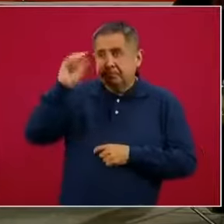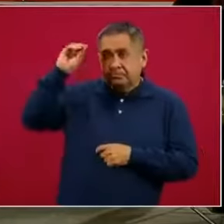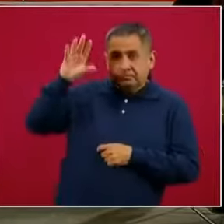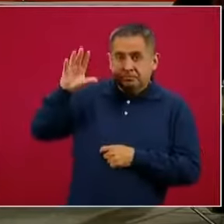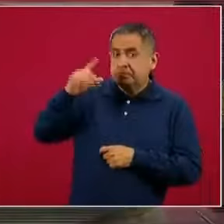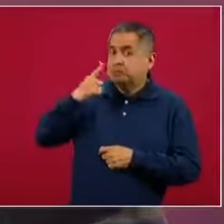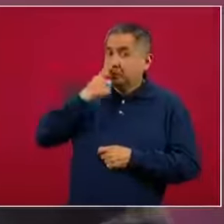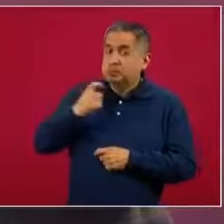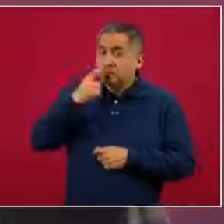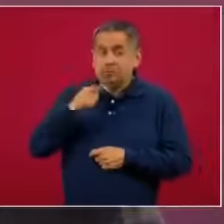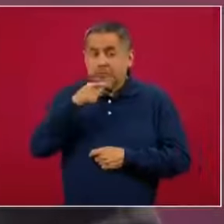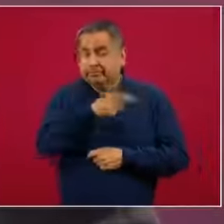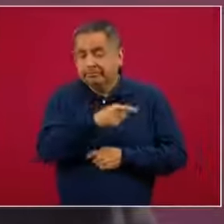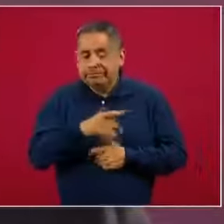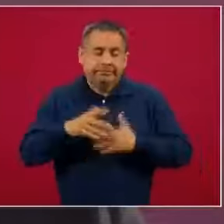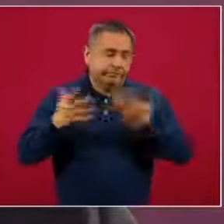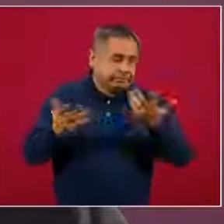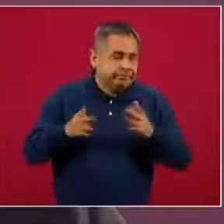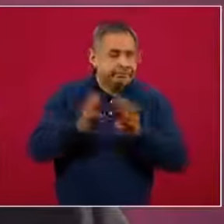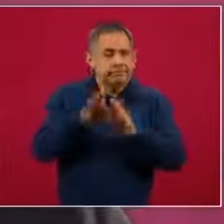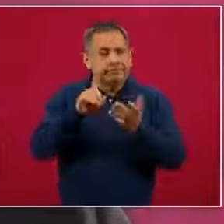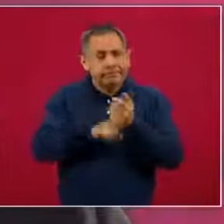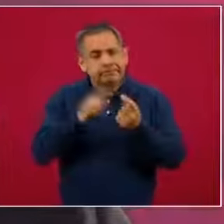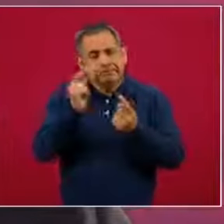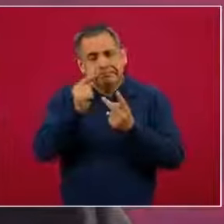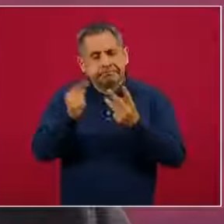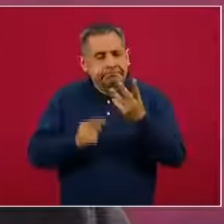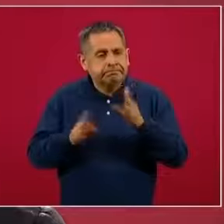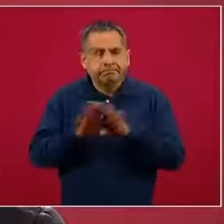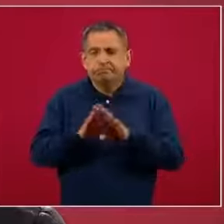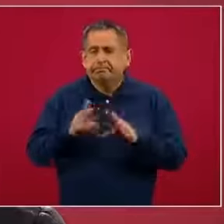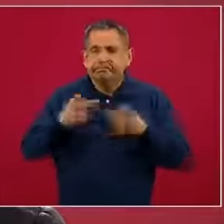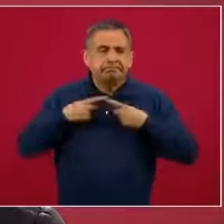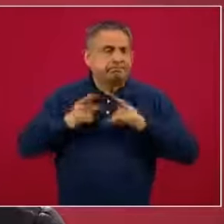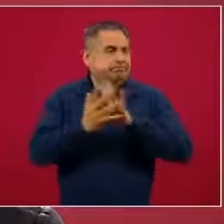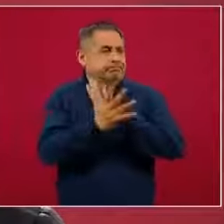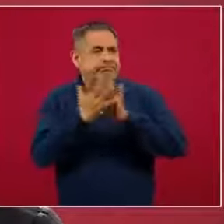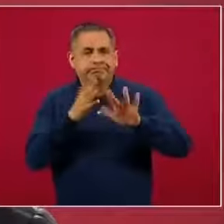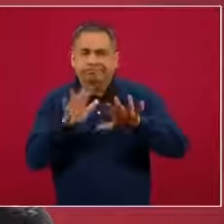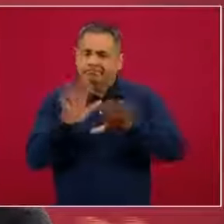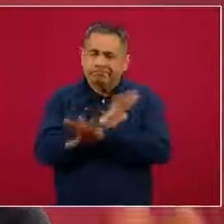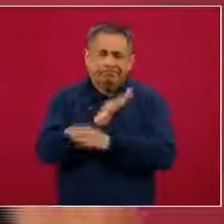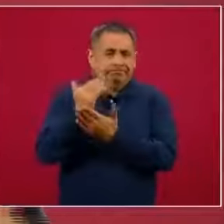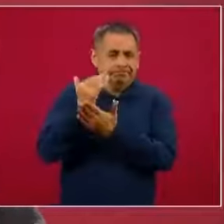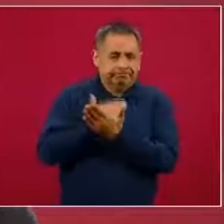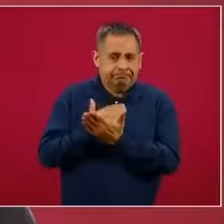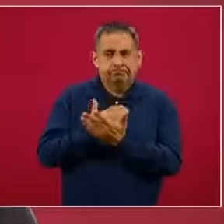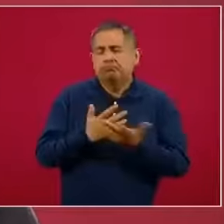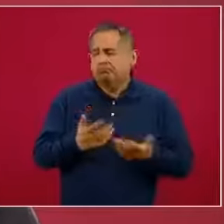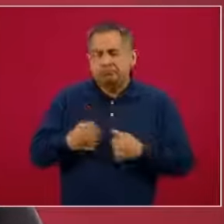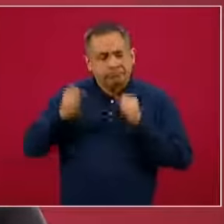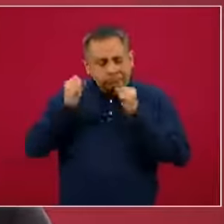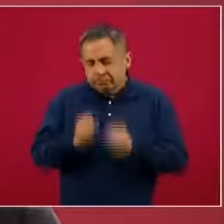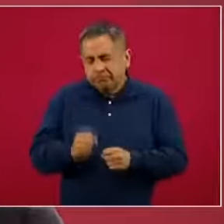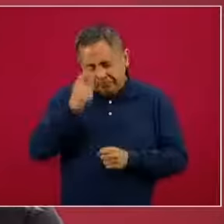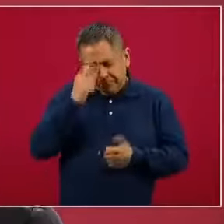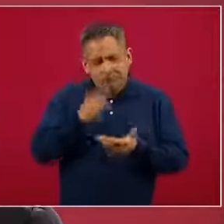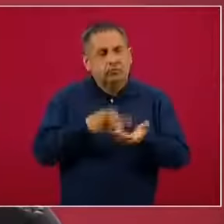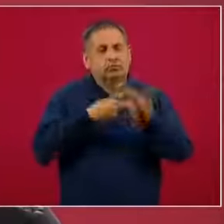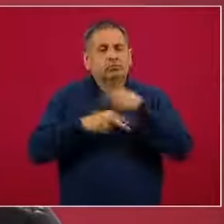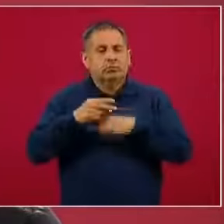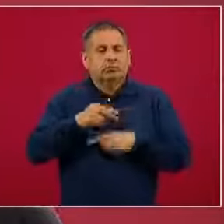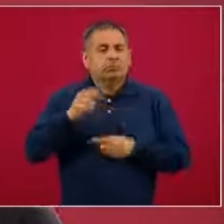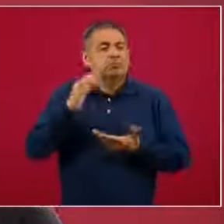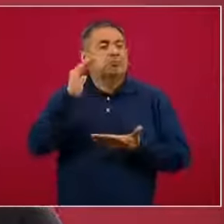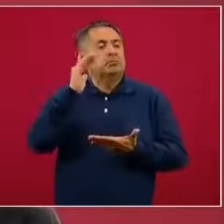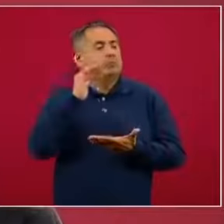que tienen que ver con los factores que determinan la movilidad poblacional, tendrá que regresar a una etapa